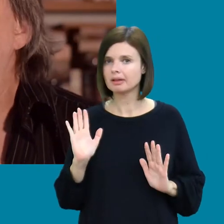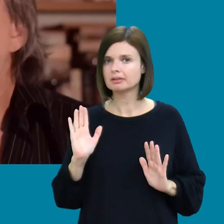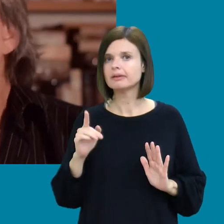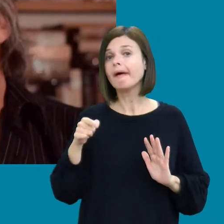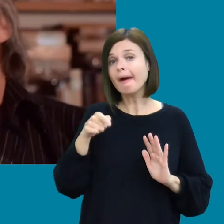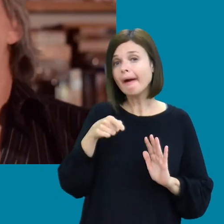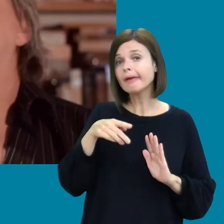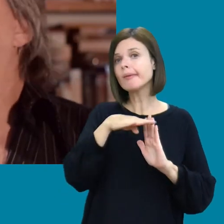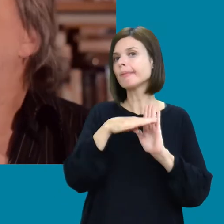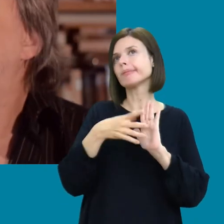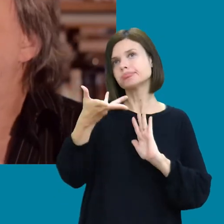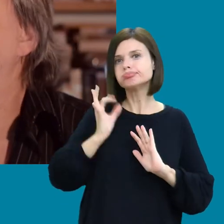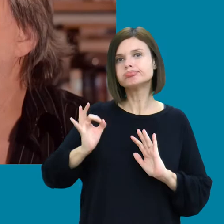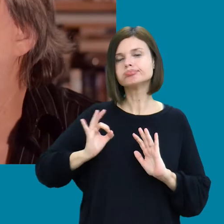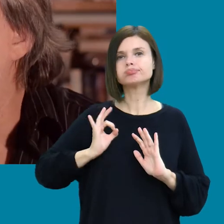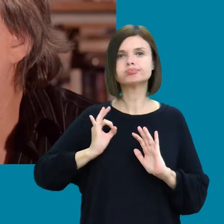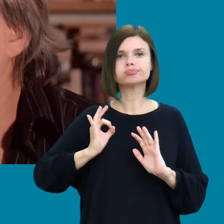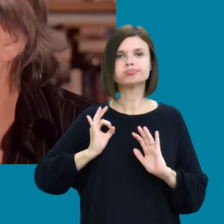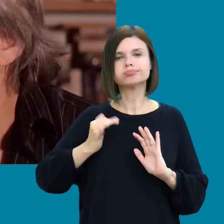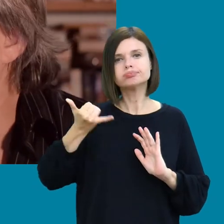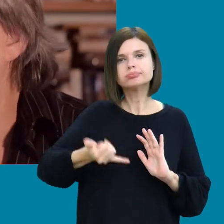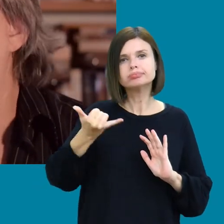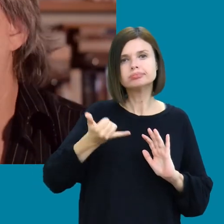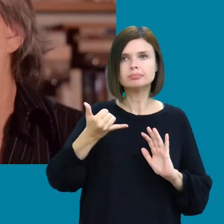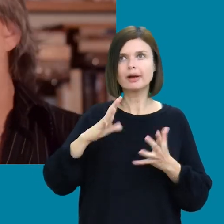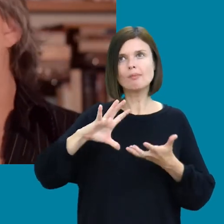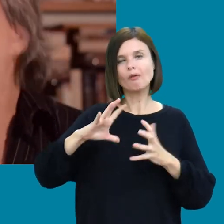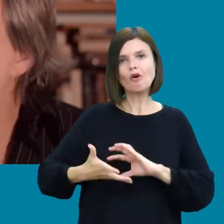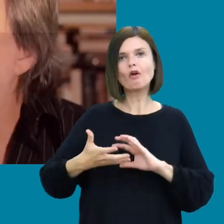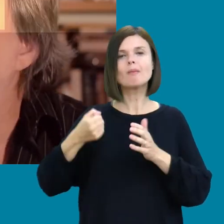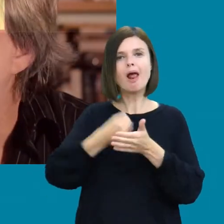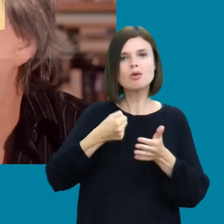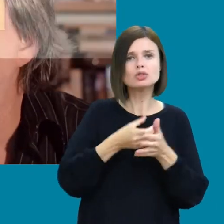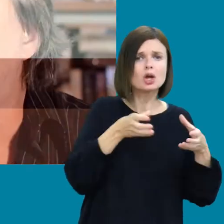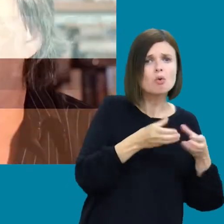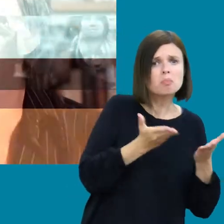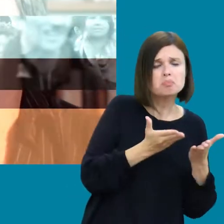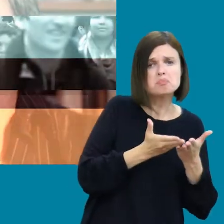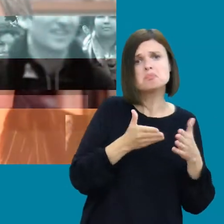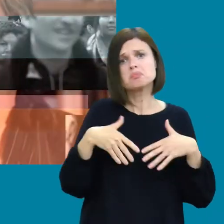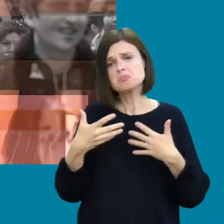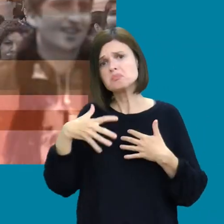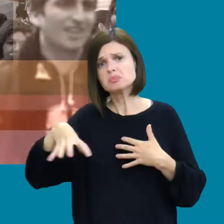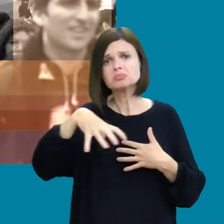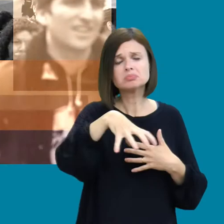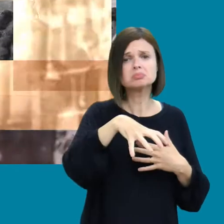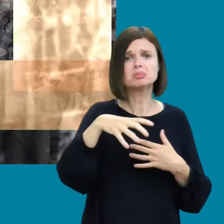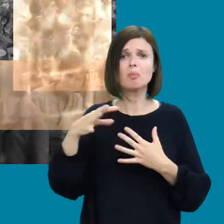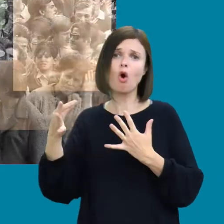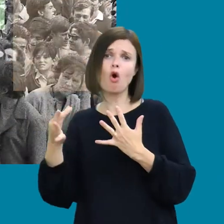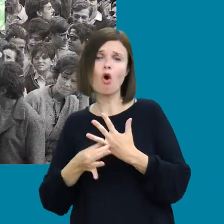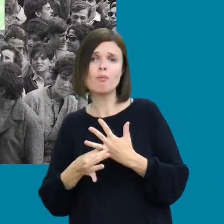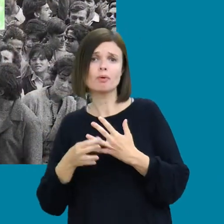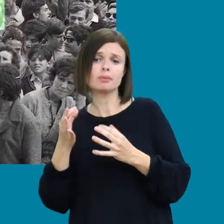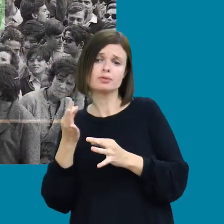programa histórico que sigue sirviendo como bandera de lucha a los estudiantes y a los sectores más comprometidos